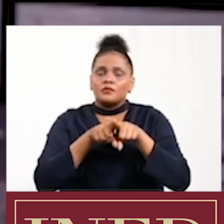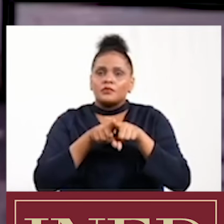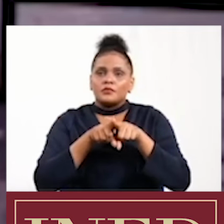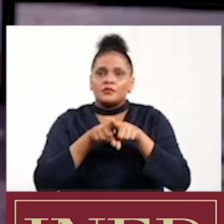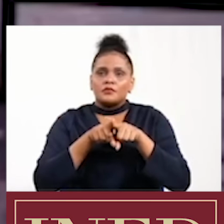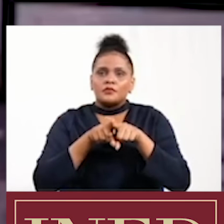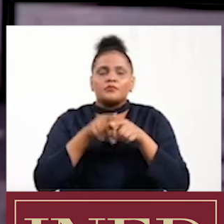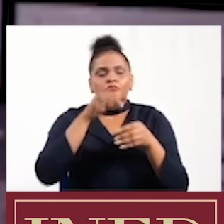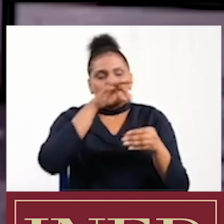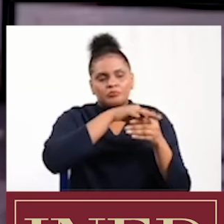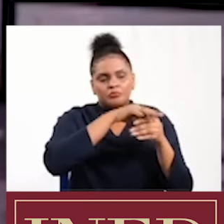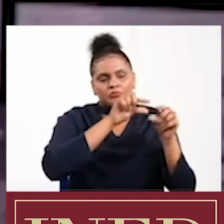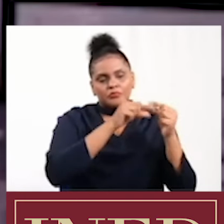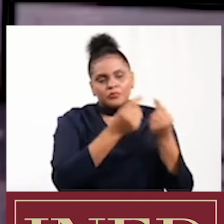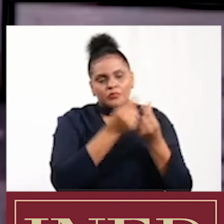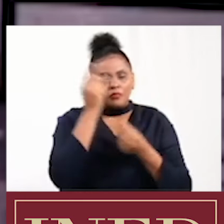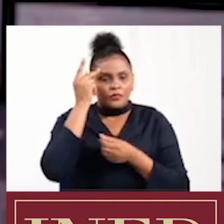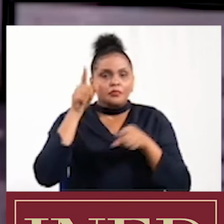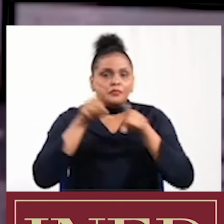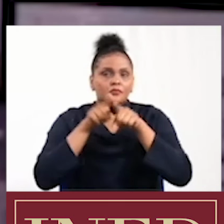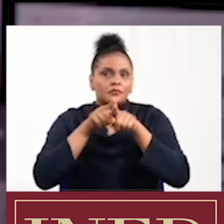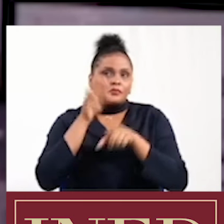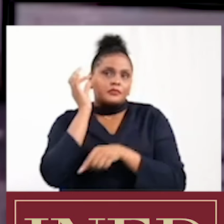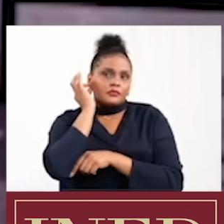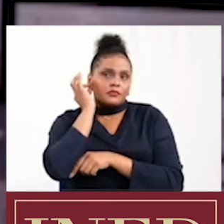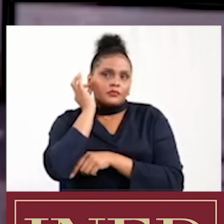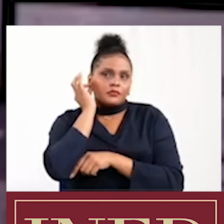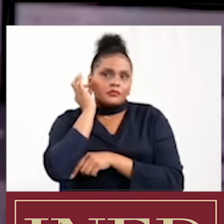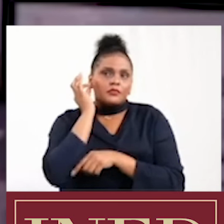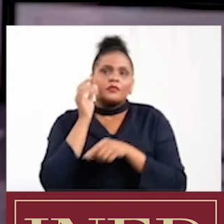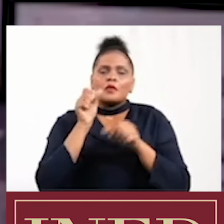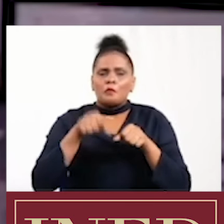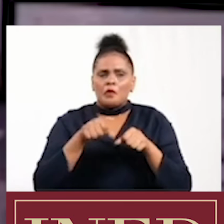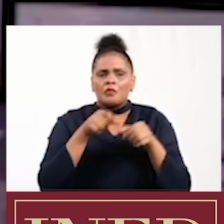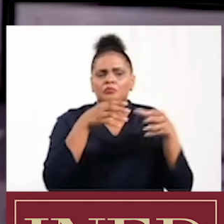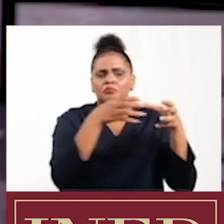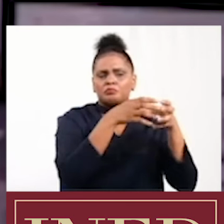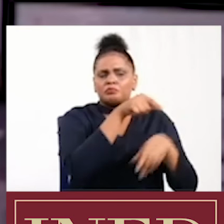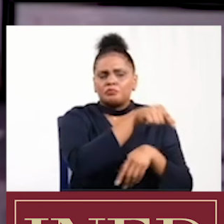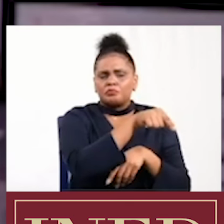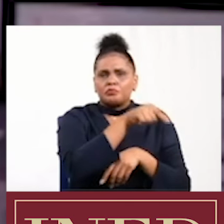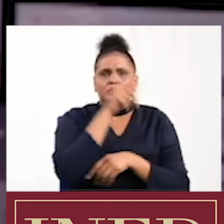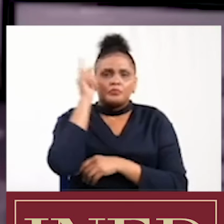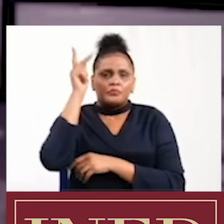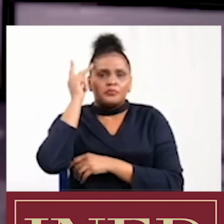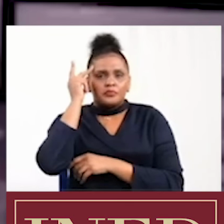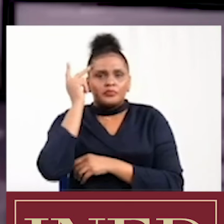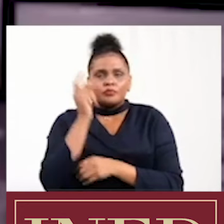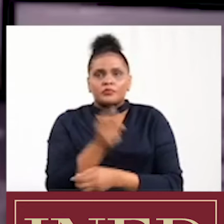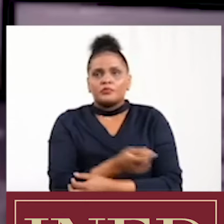partidos que vean en las mujeres un capital político y no una amenaza